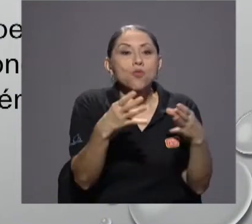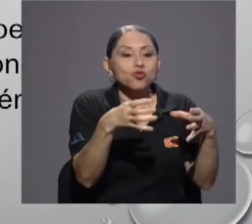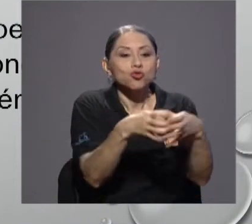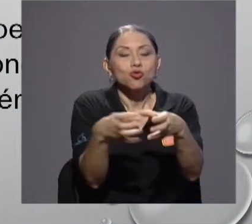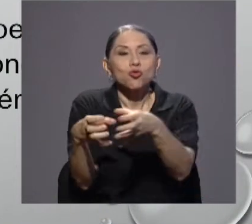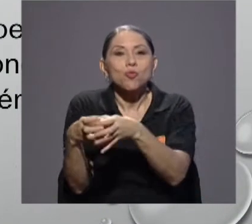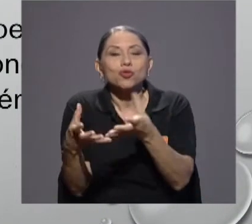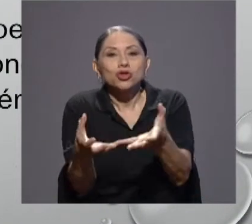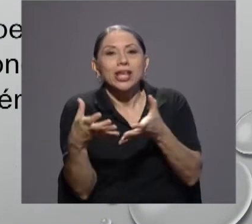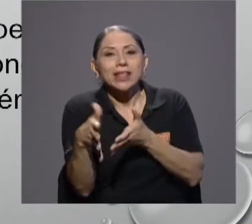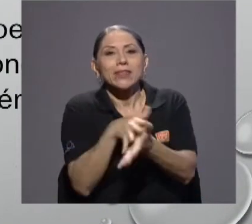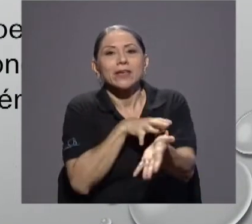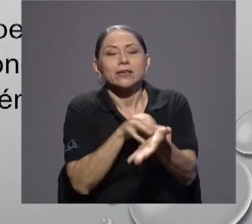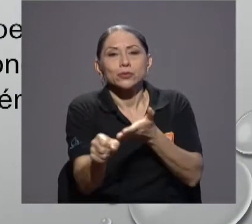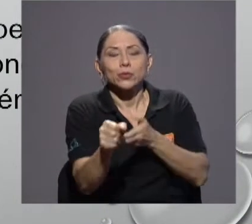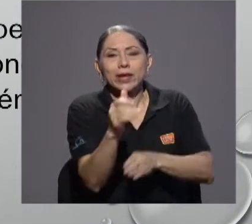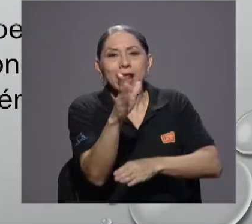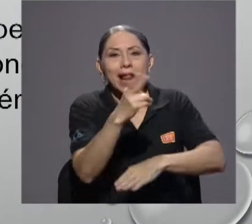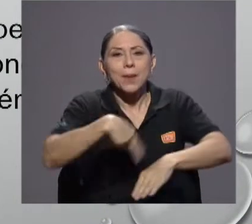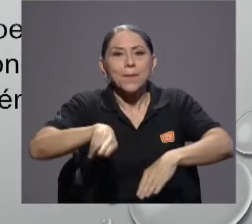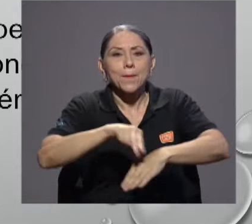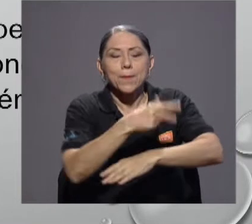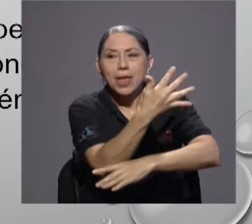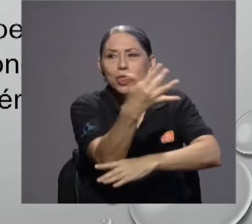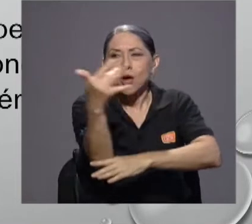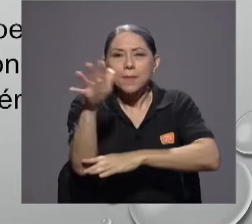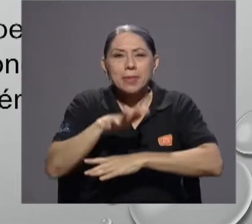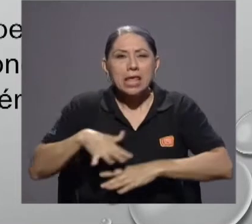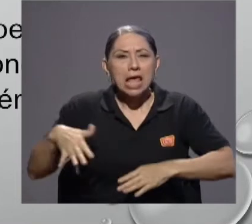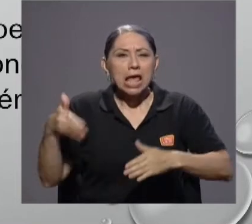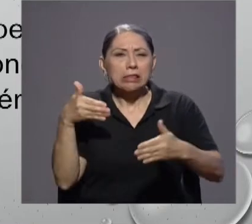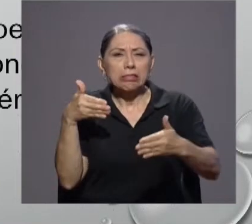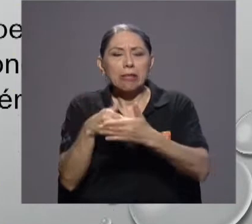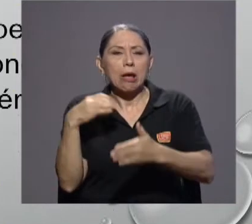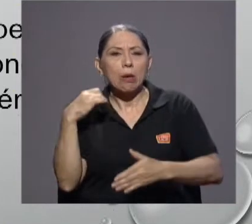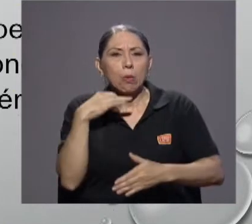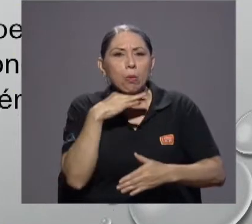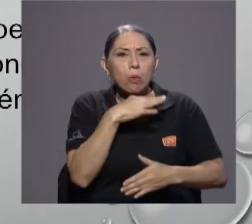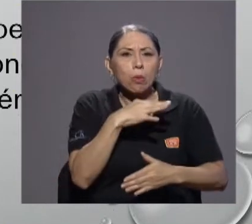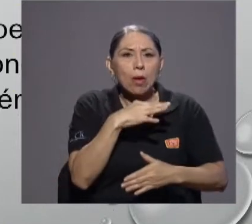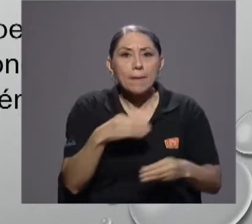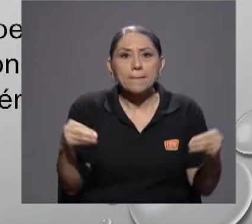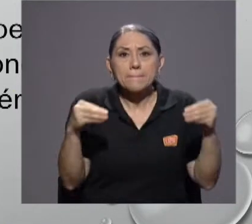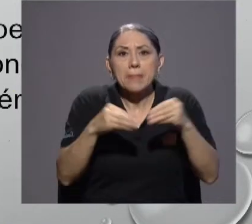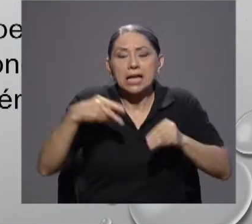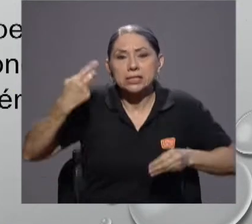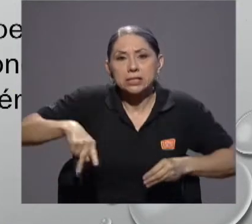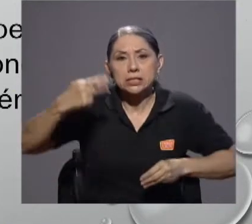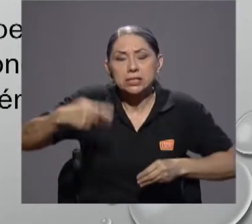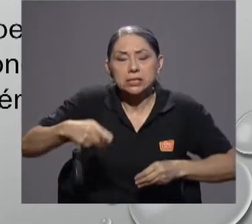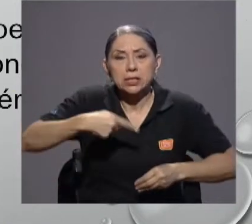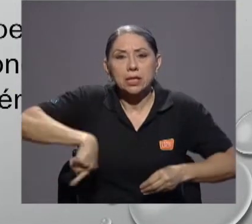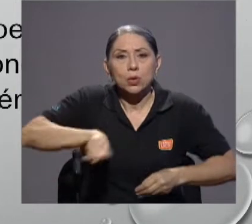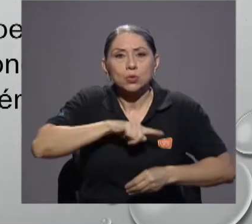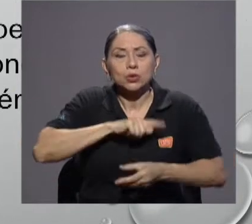medio ambiente, de aumentar nuestra vulnerabilidad al cambio climático y